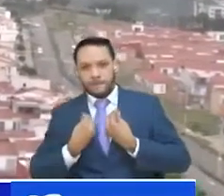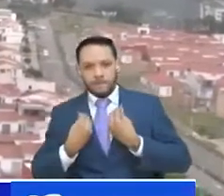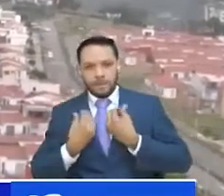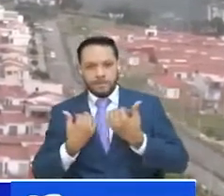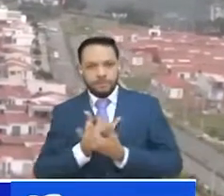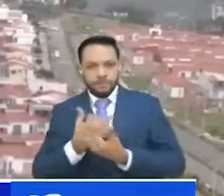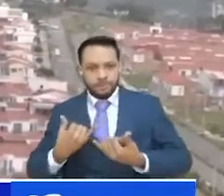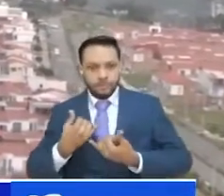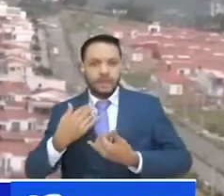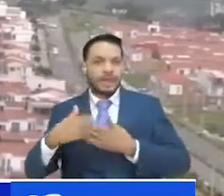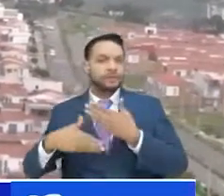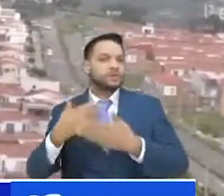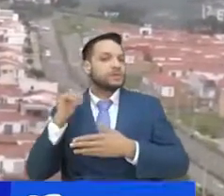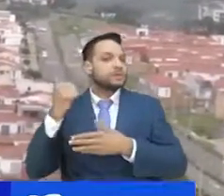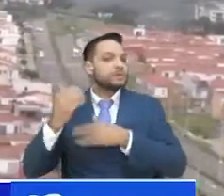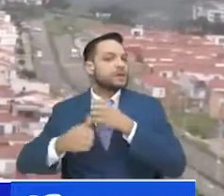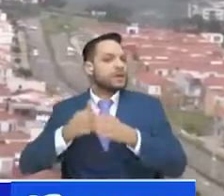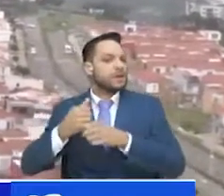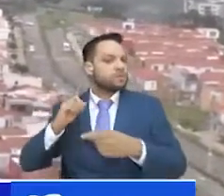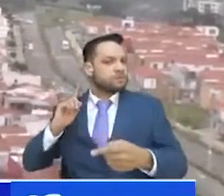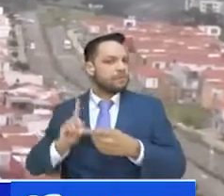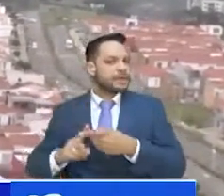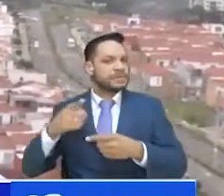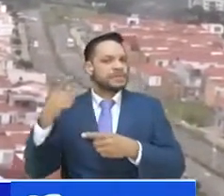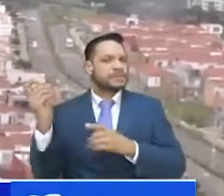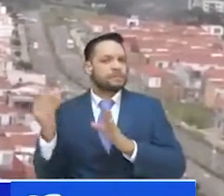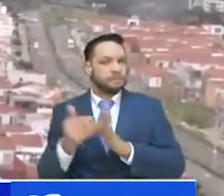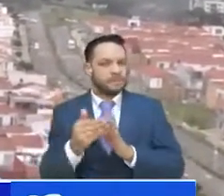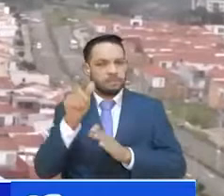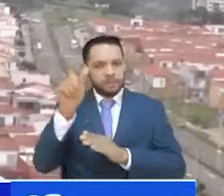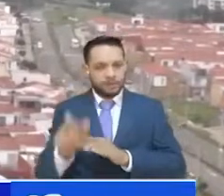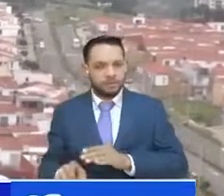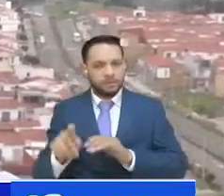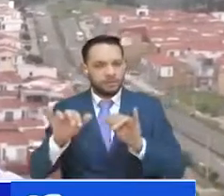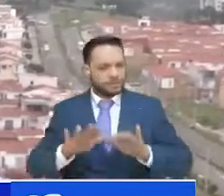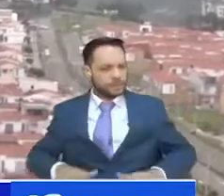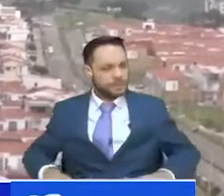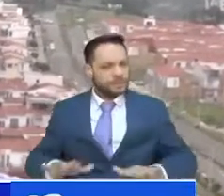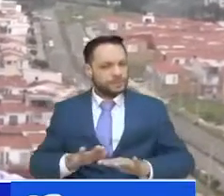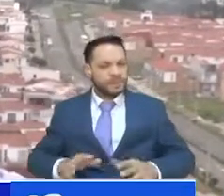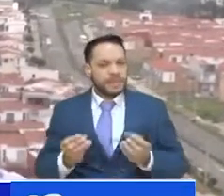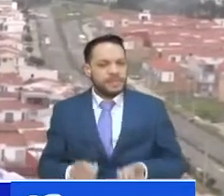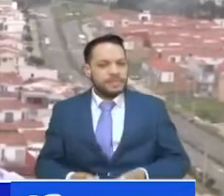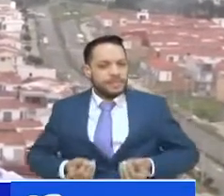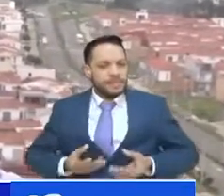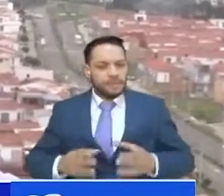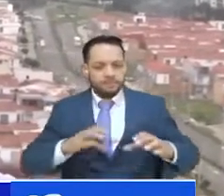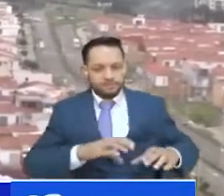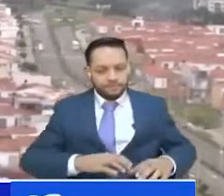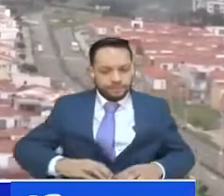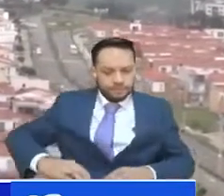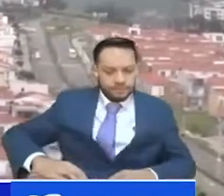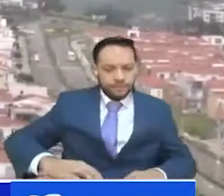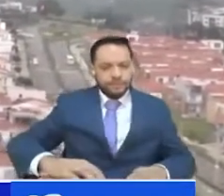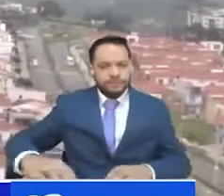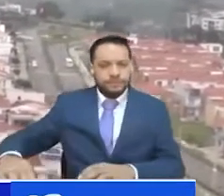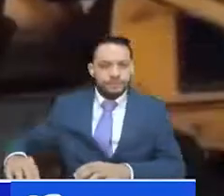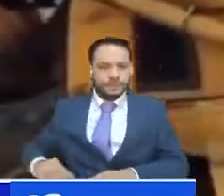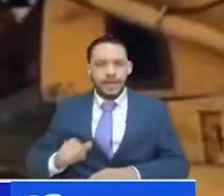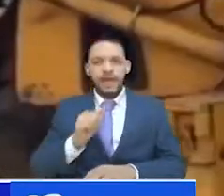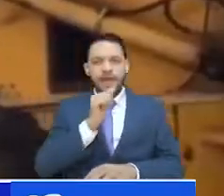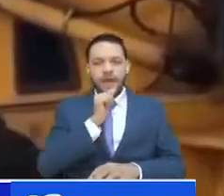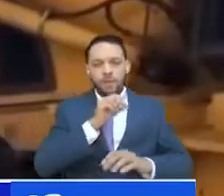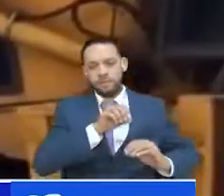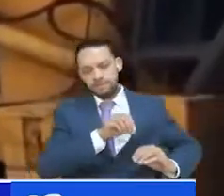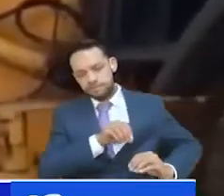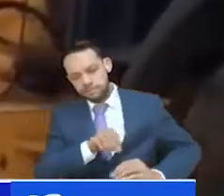unos 10 años pues va a pasar de 100.000 habitantes todo este sector. Tenemos que garantizar esa parte que es fundamental, el agua potable.